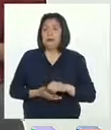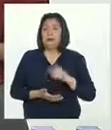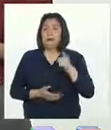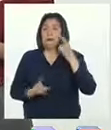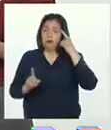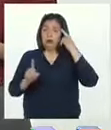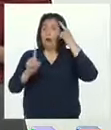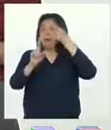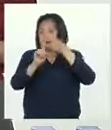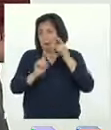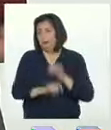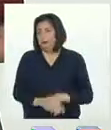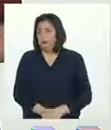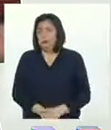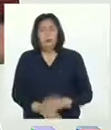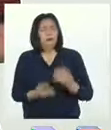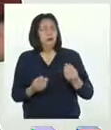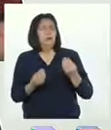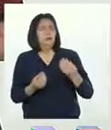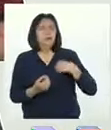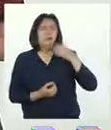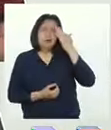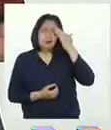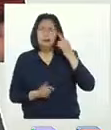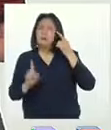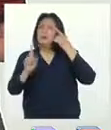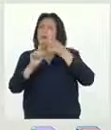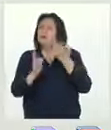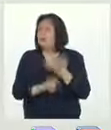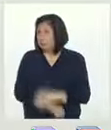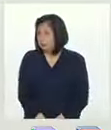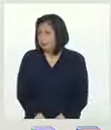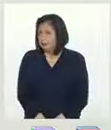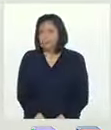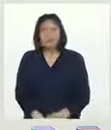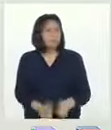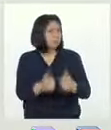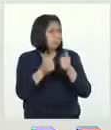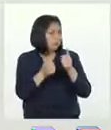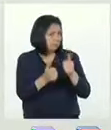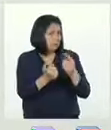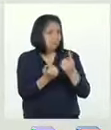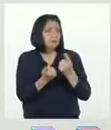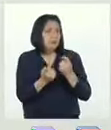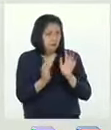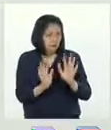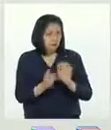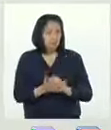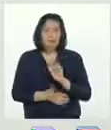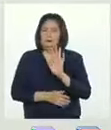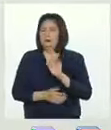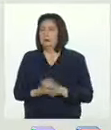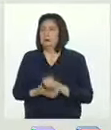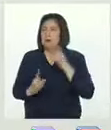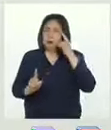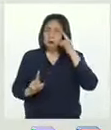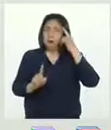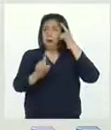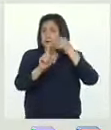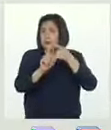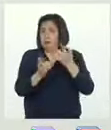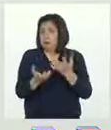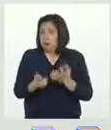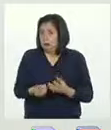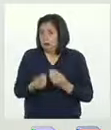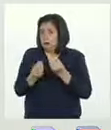los objetivos. ¿Cómo podemos reconocerlos? Muy buena pregunta. Verán, los objetivos